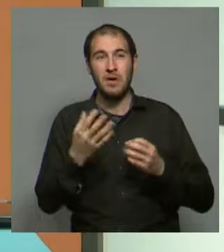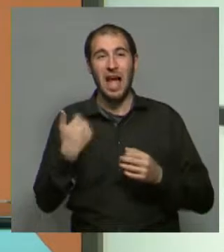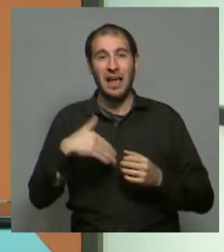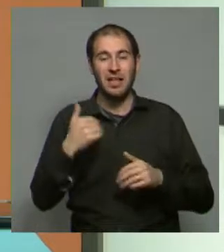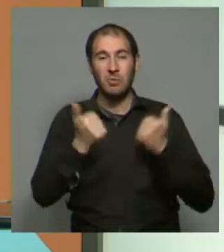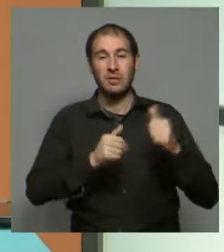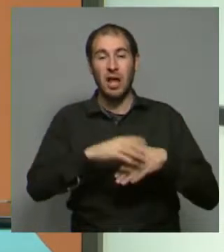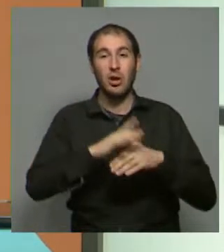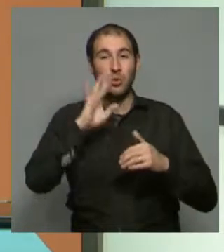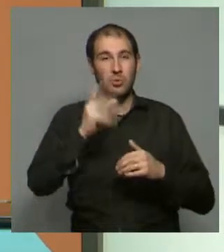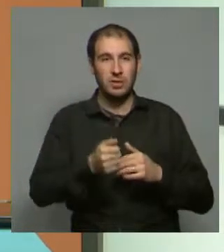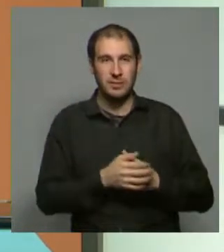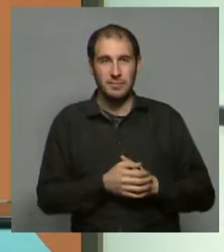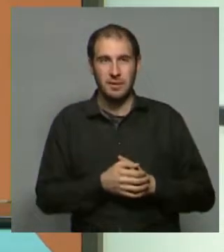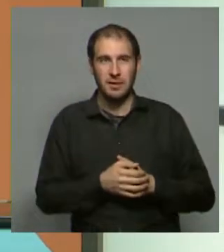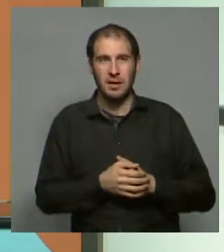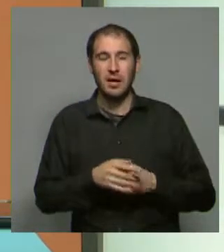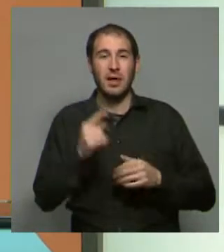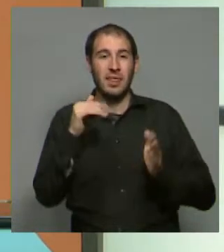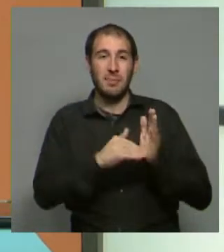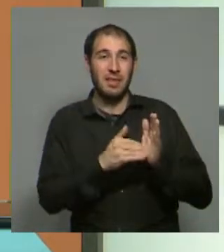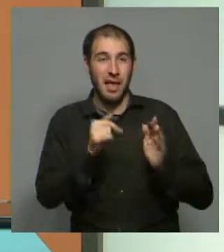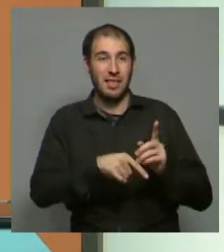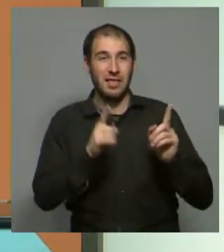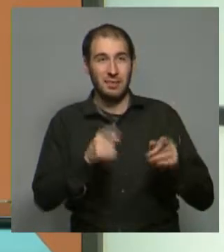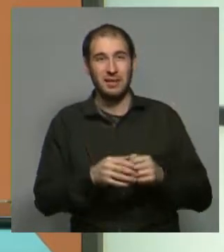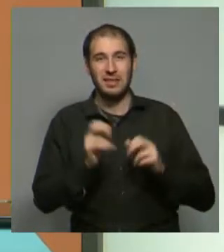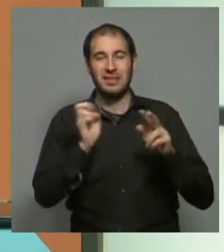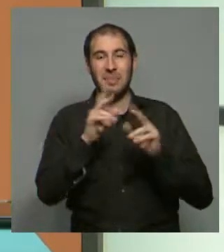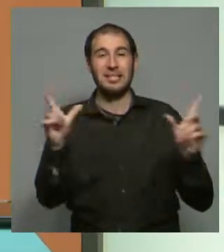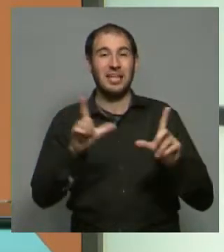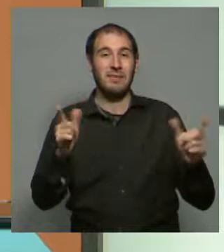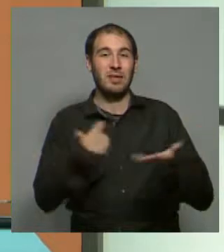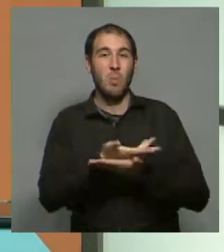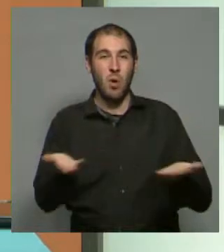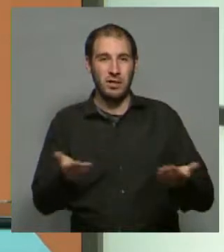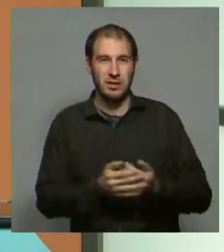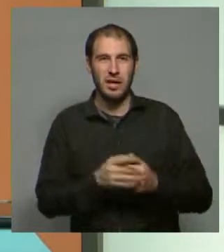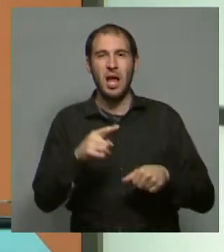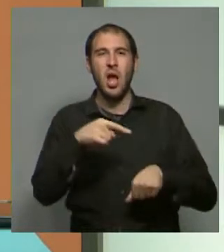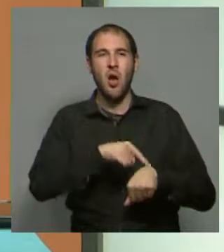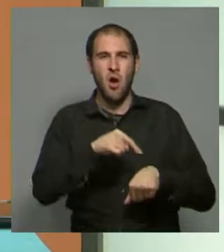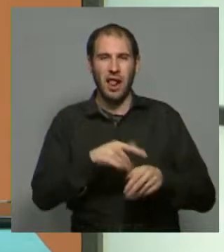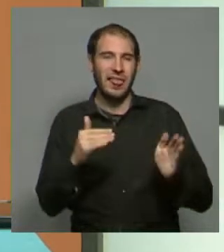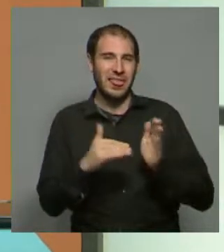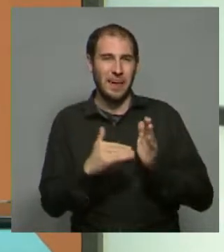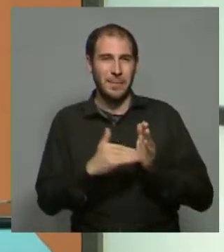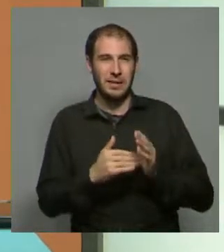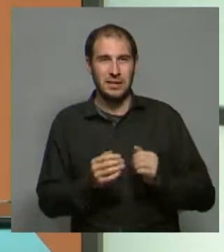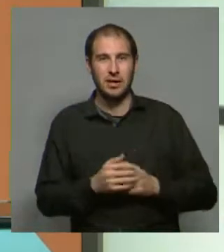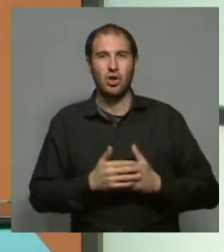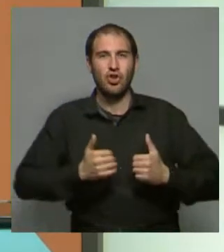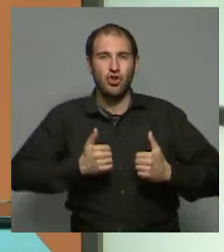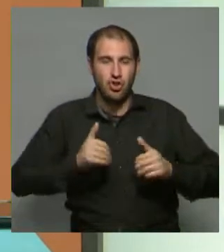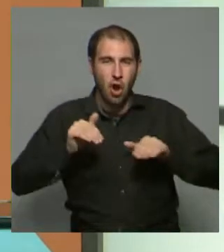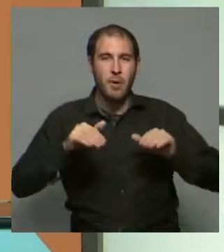juega un partido amistoso en Rusia es con esta condición. También pesa el tema de la televisación. Seguramente va a ser un horario acorde y cómodo para